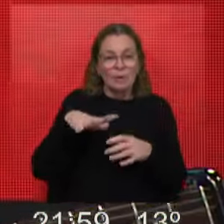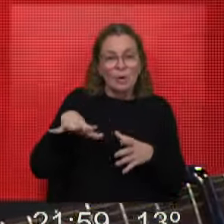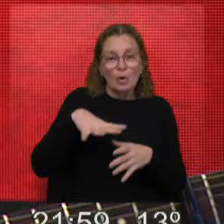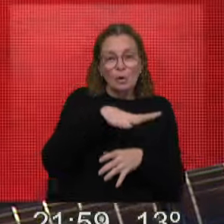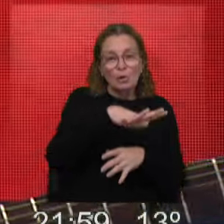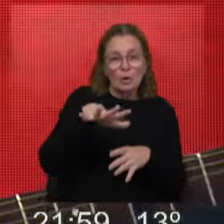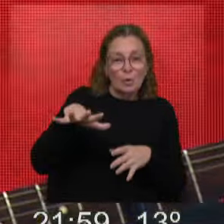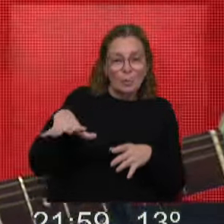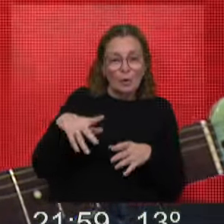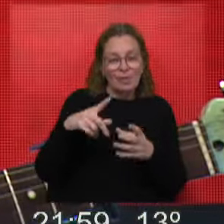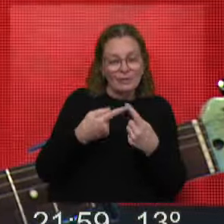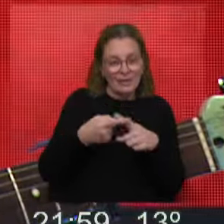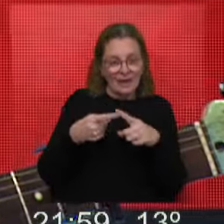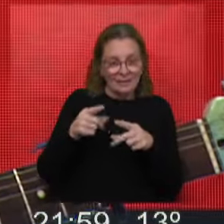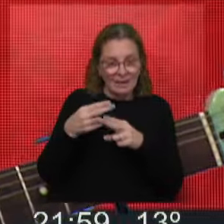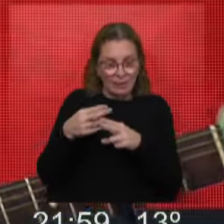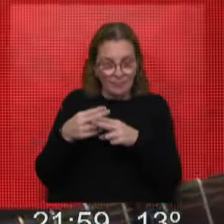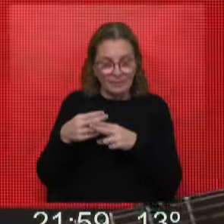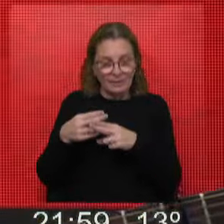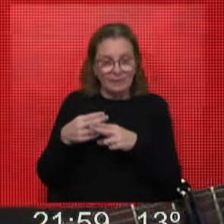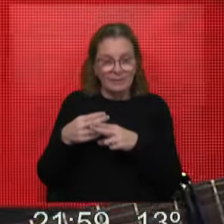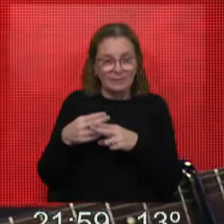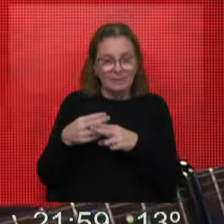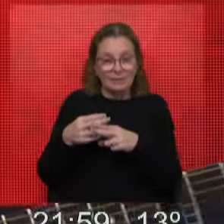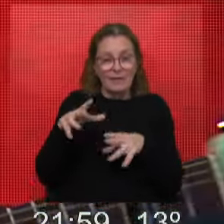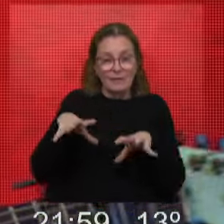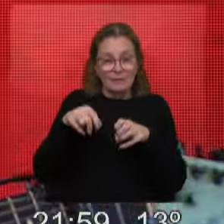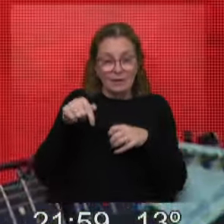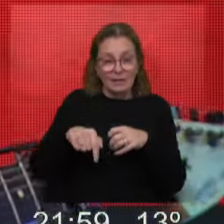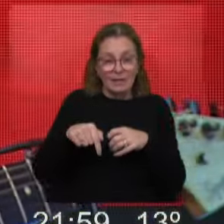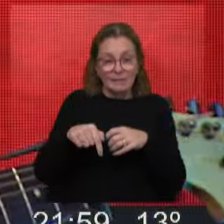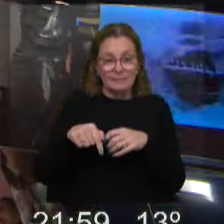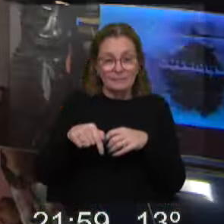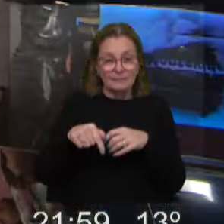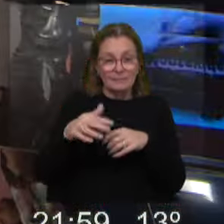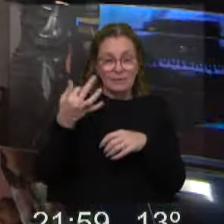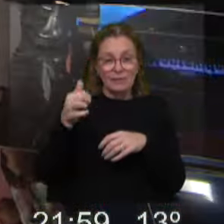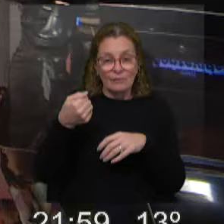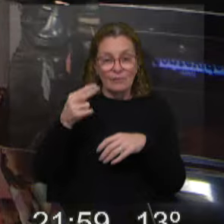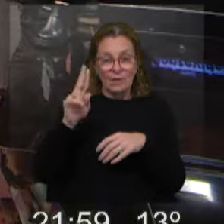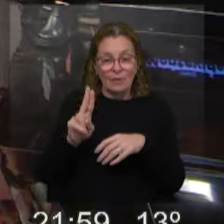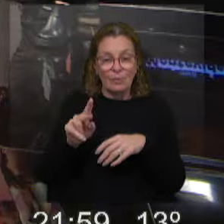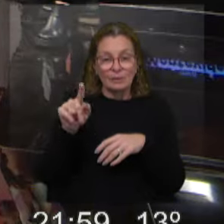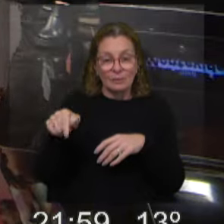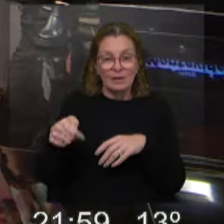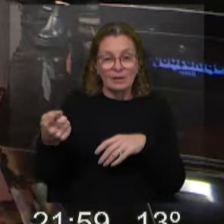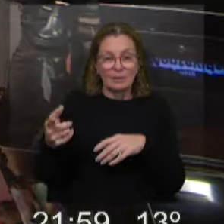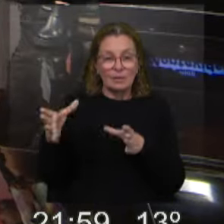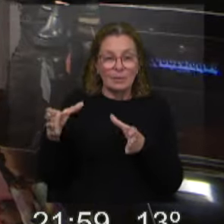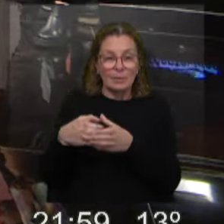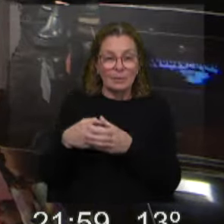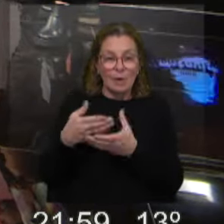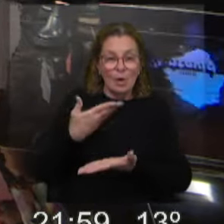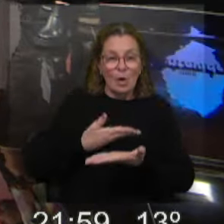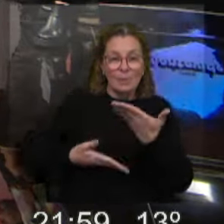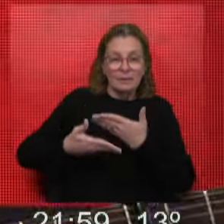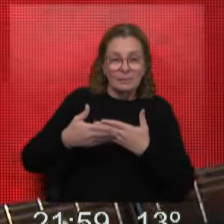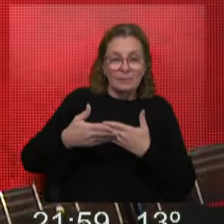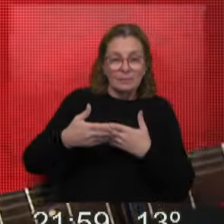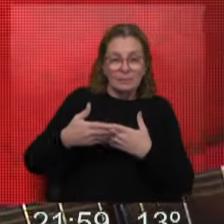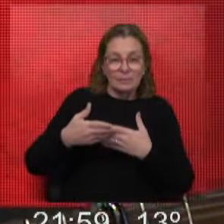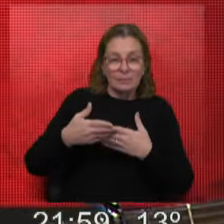Calavero, Tallo, son residentes de acá. Facu es de Calavero también. Tenemos eso, que compartimos músico entre